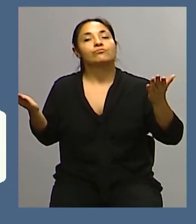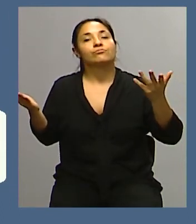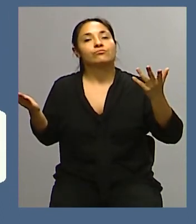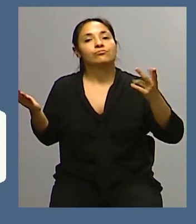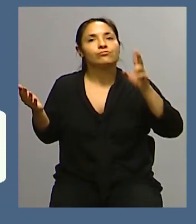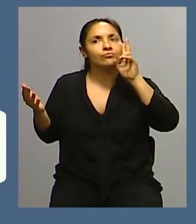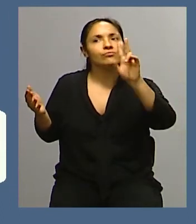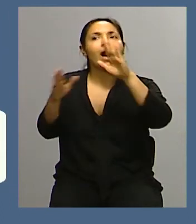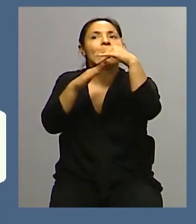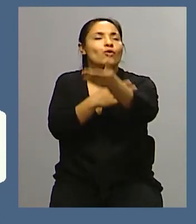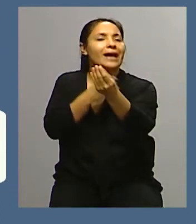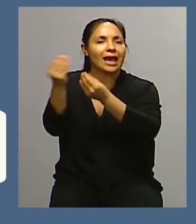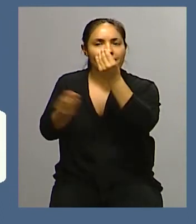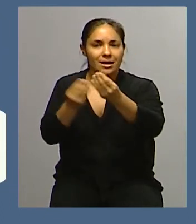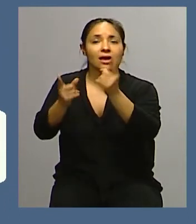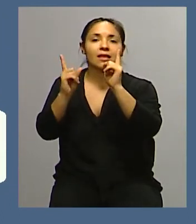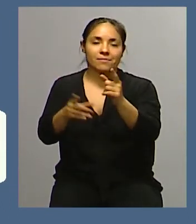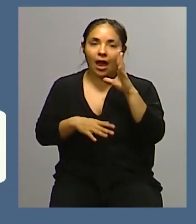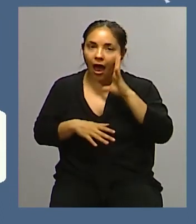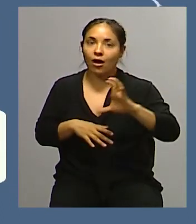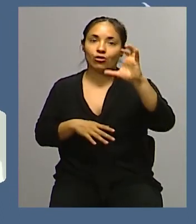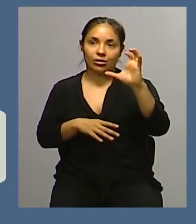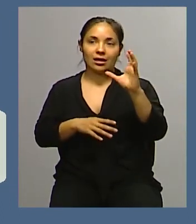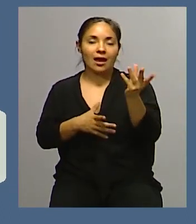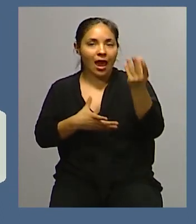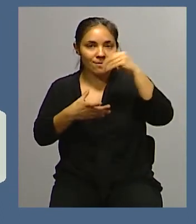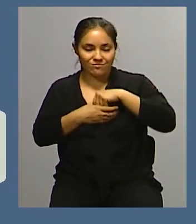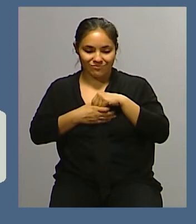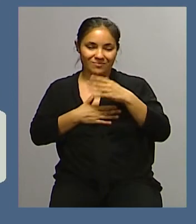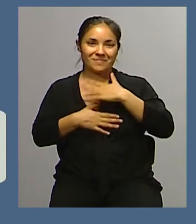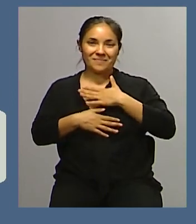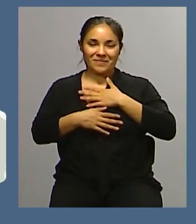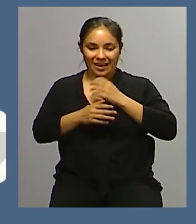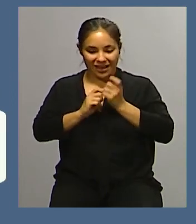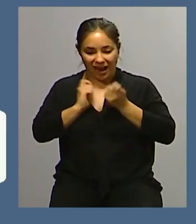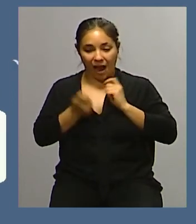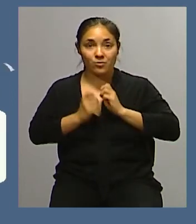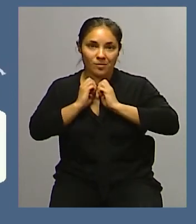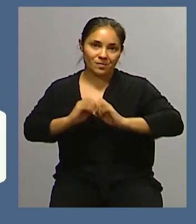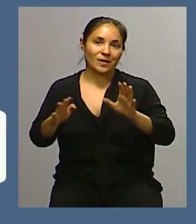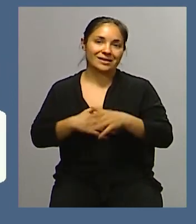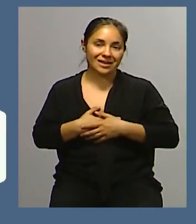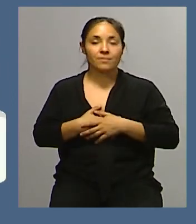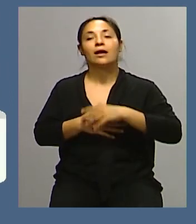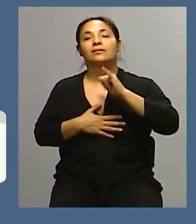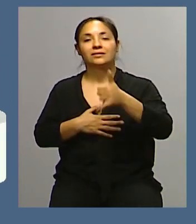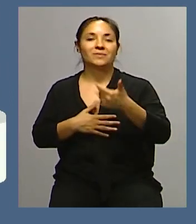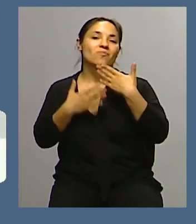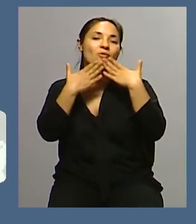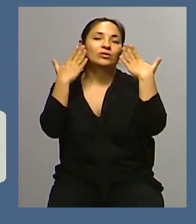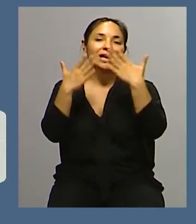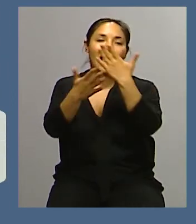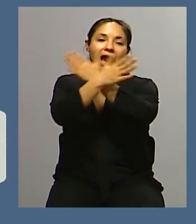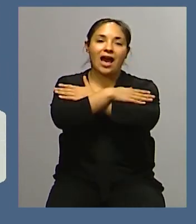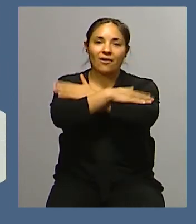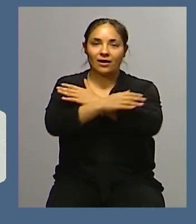en el afuera, pero nunca olvidarnos que todo empieza por acá adentro. Todo empieza por casa. Tal cual. Gaby, te mandamos un abrazo grande y